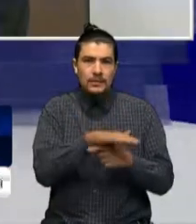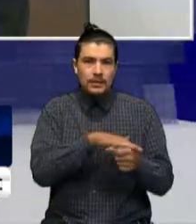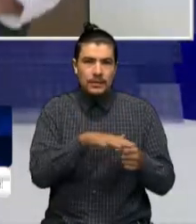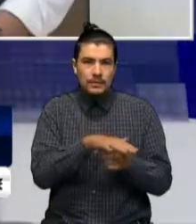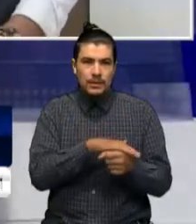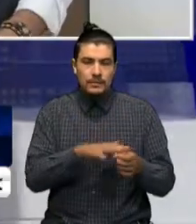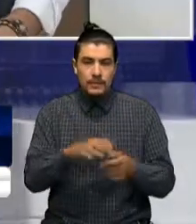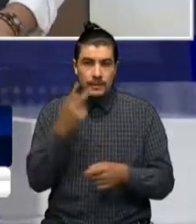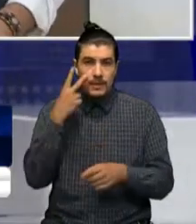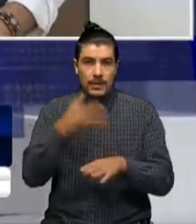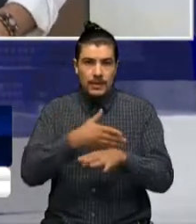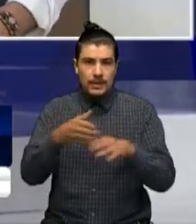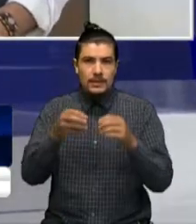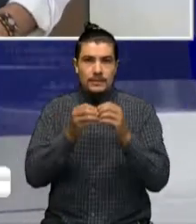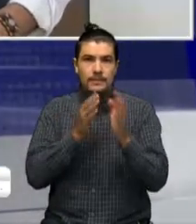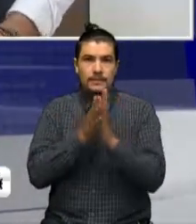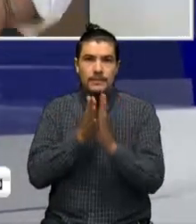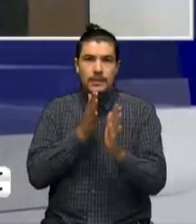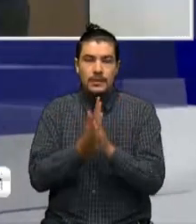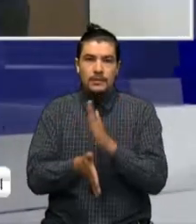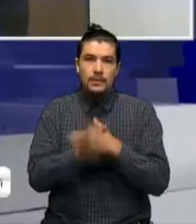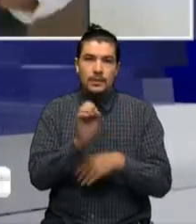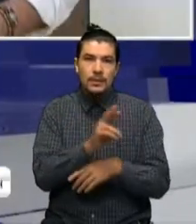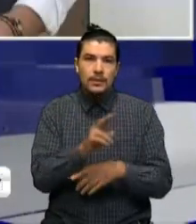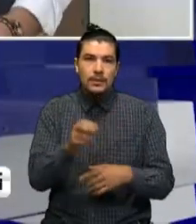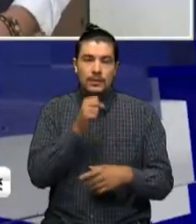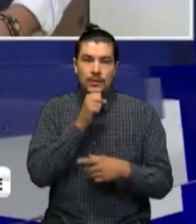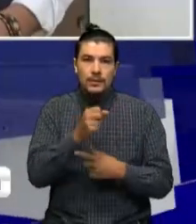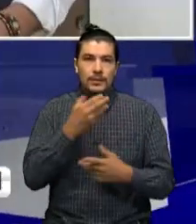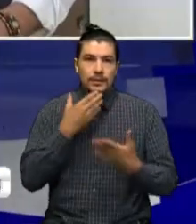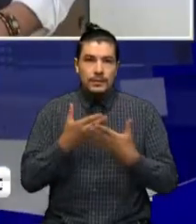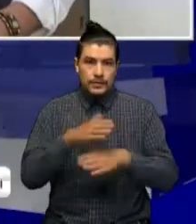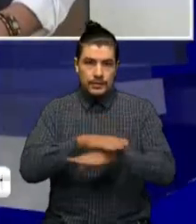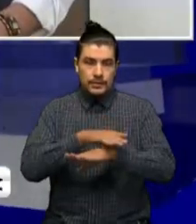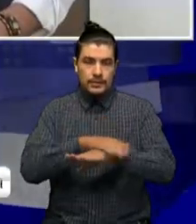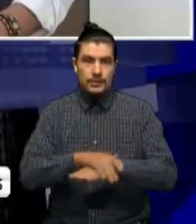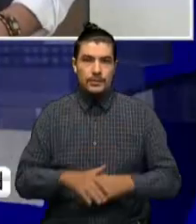tenemos aquí desde el centro de servicios judiciales de bucaramanga o teruel en el centro de estudios buenas tardes